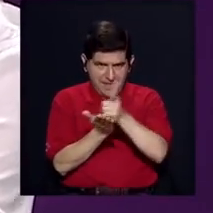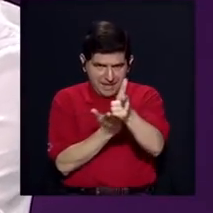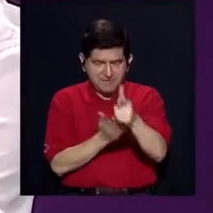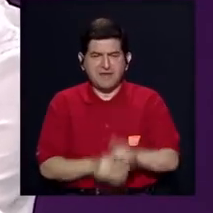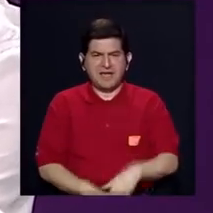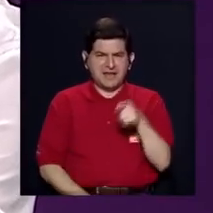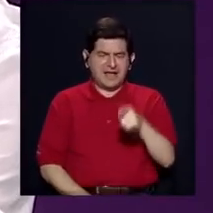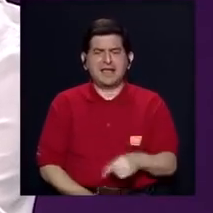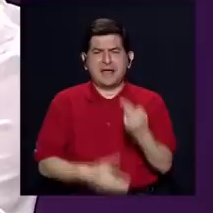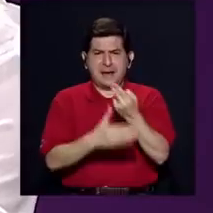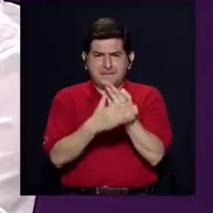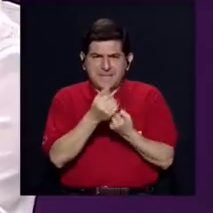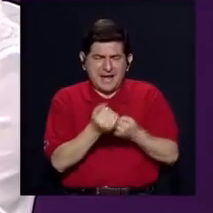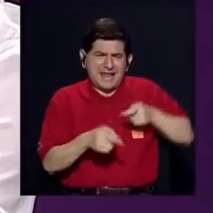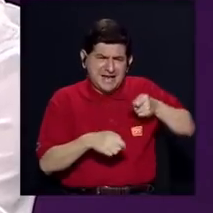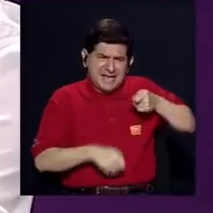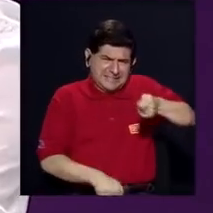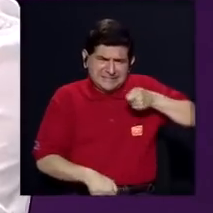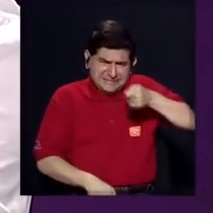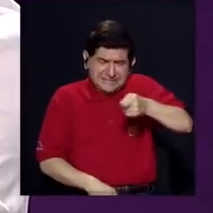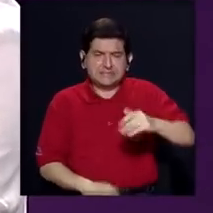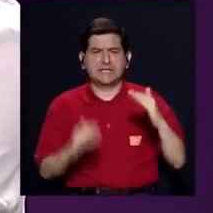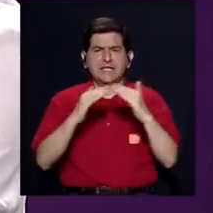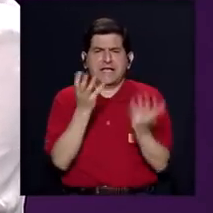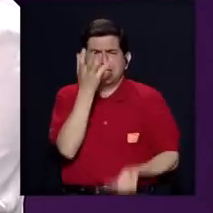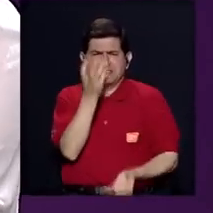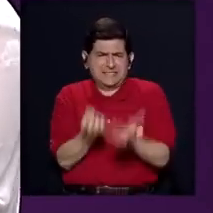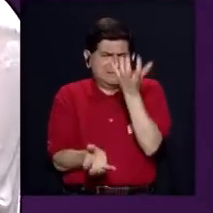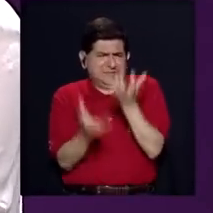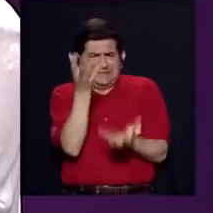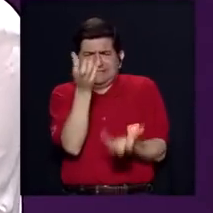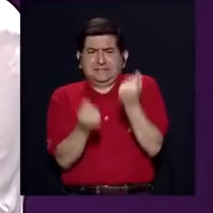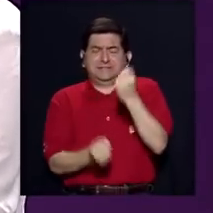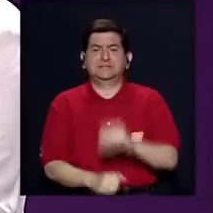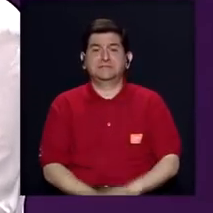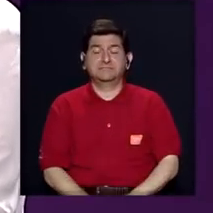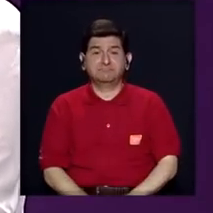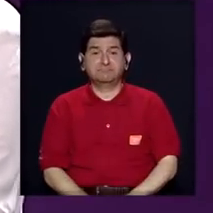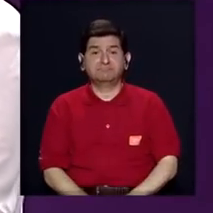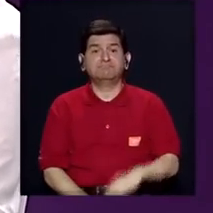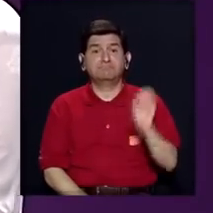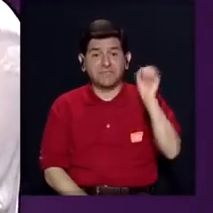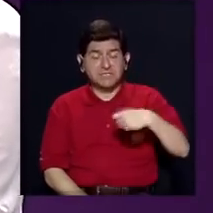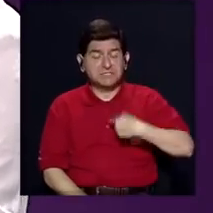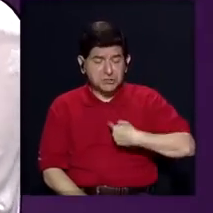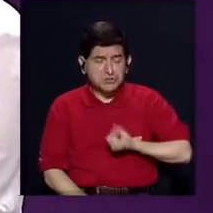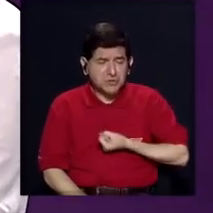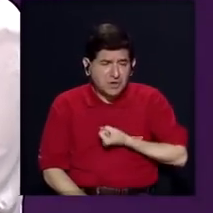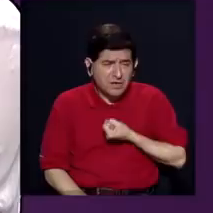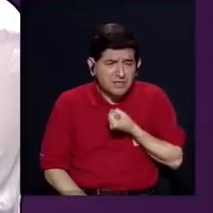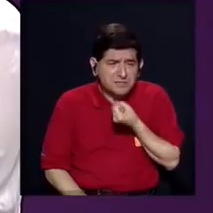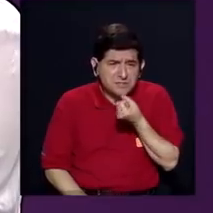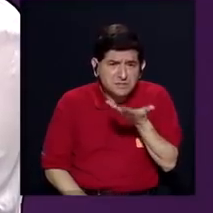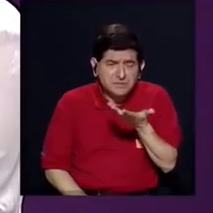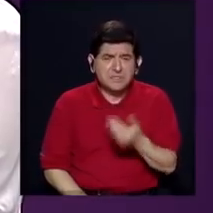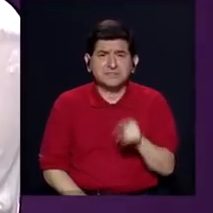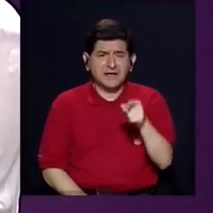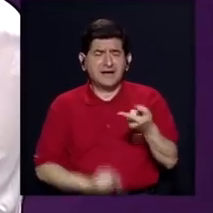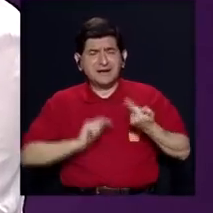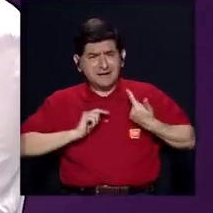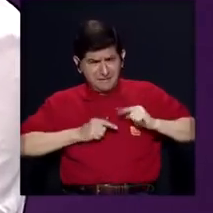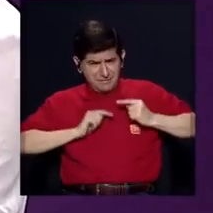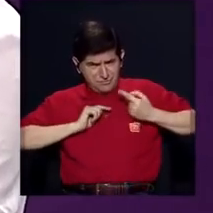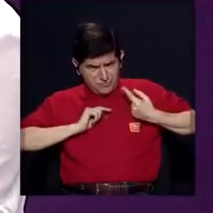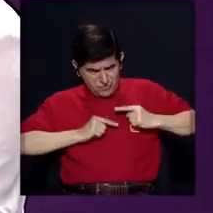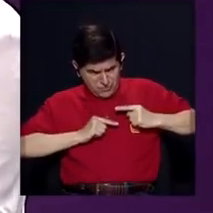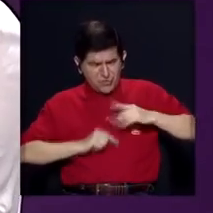acuchillada por su pareja y fue quemada la casa y efectivamente le expresaba a ella el dolor